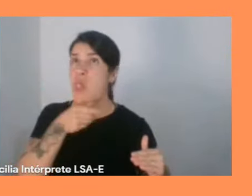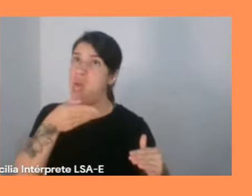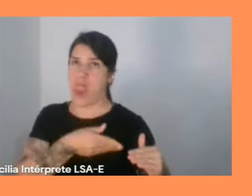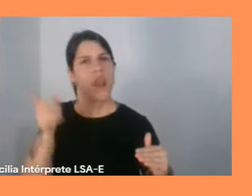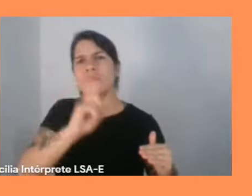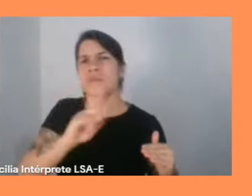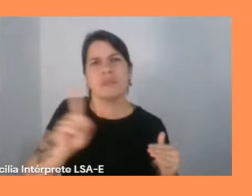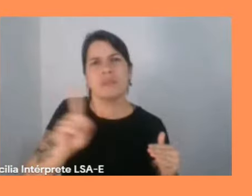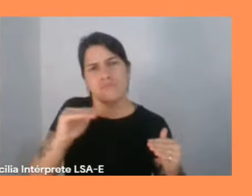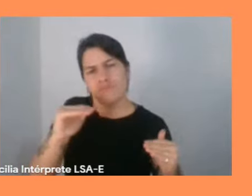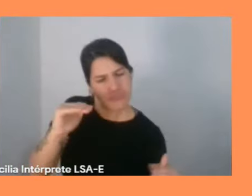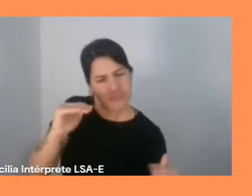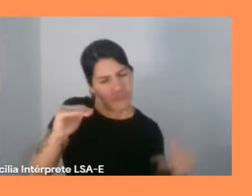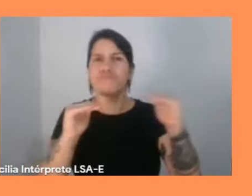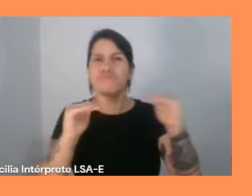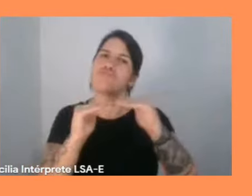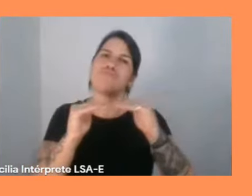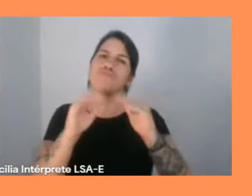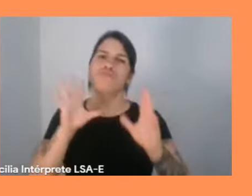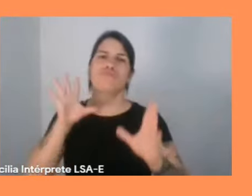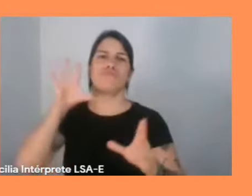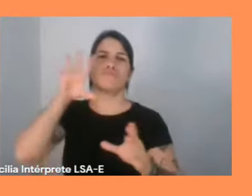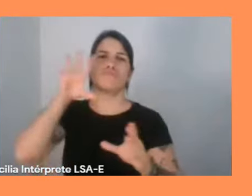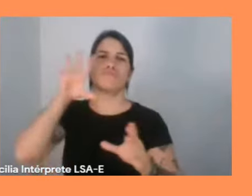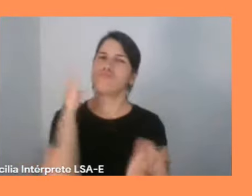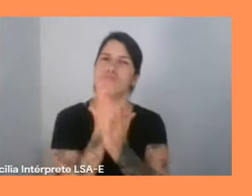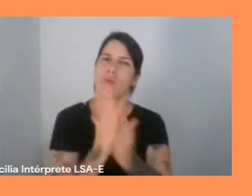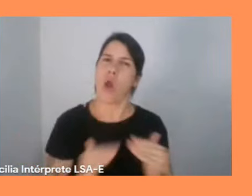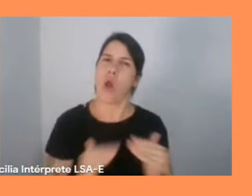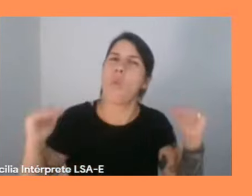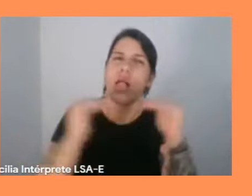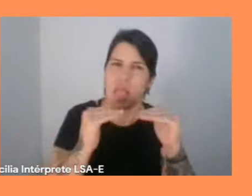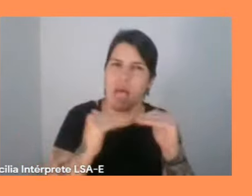y la real inclusión.